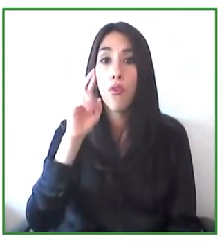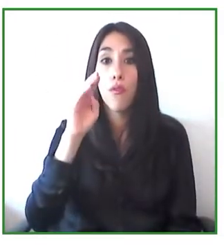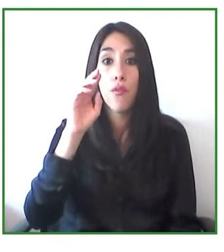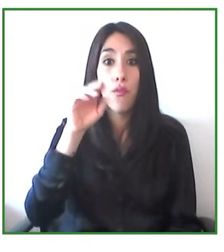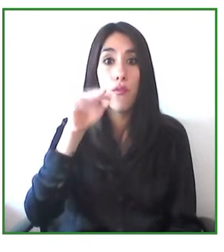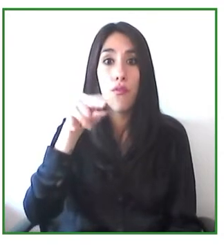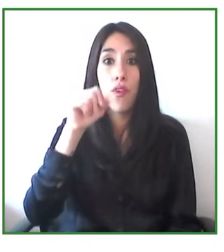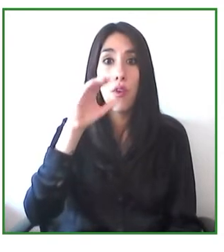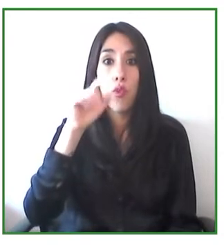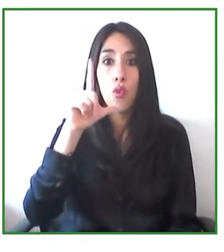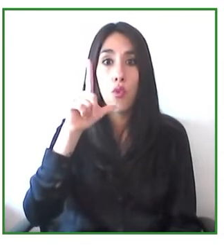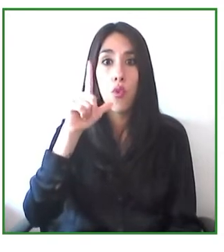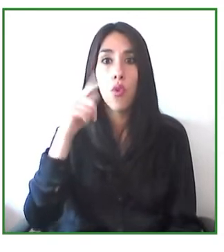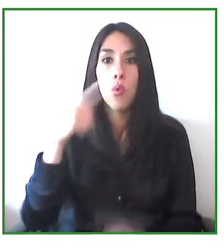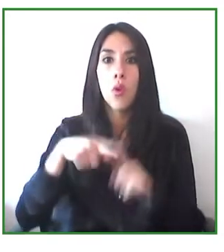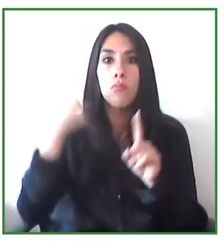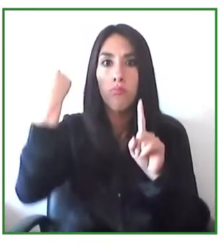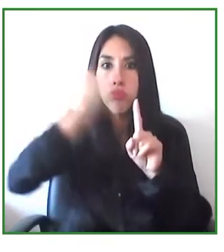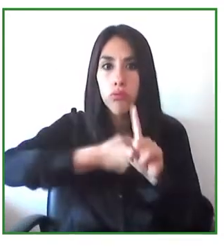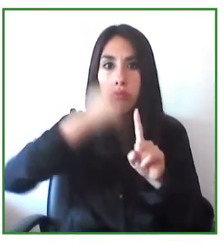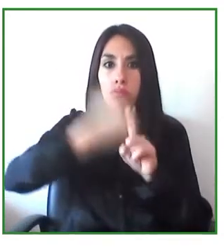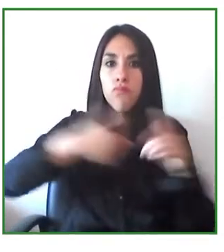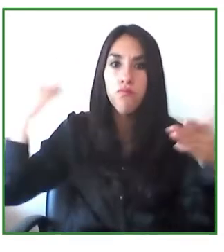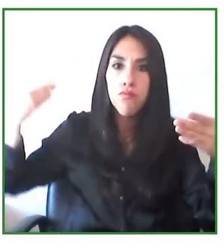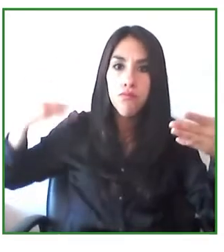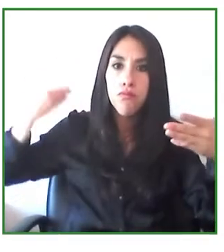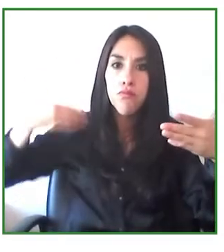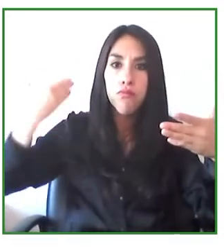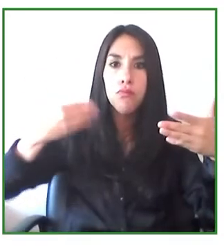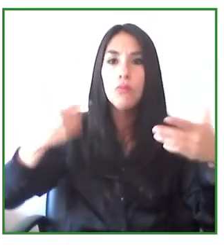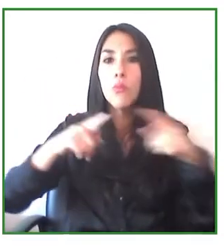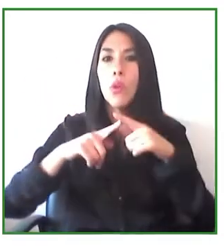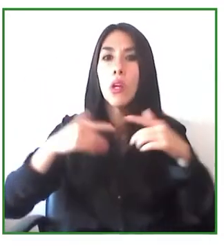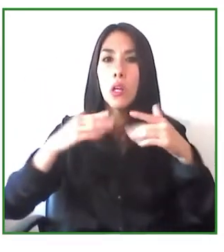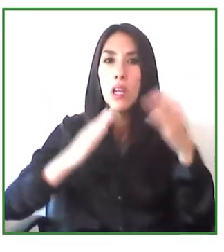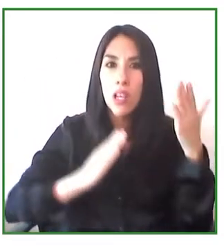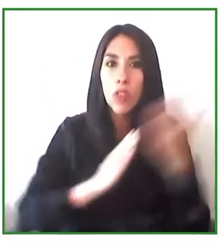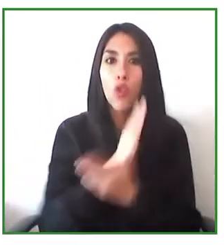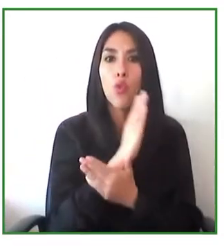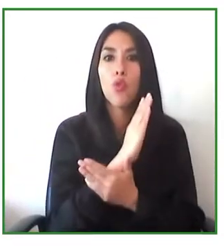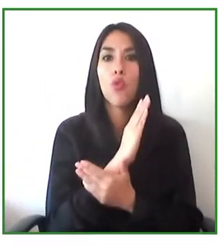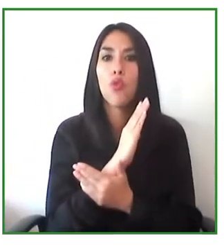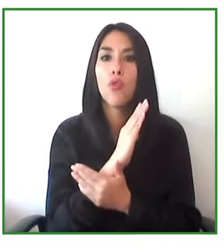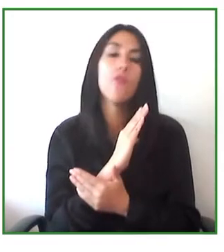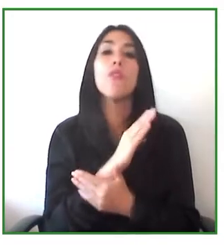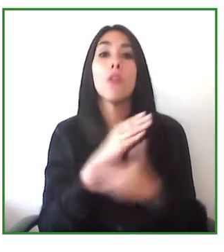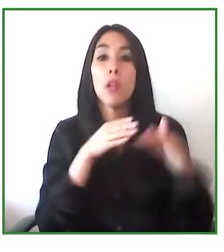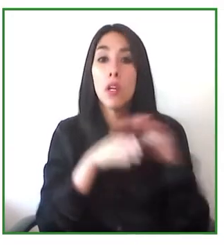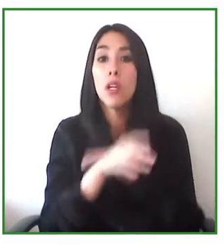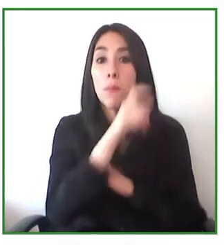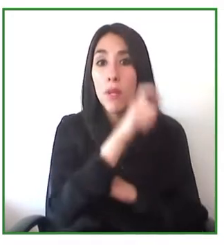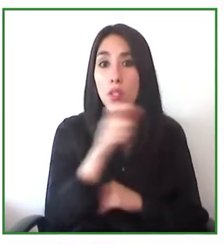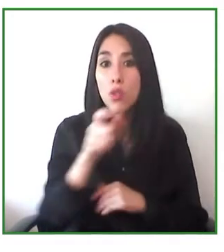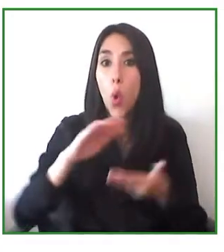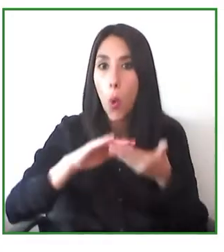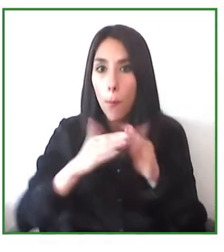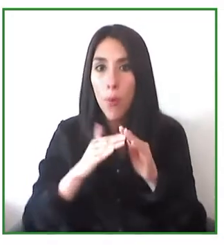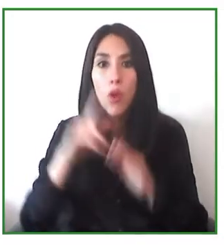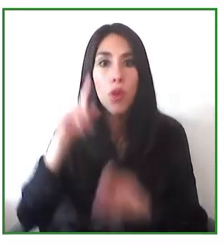para permitir esta accesibilidad a la población sorda. Centro de Relevo hace